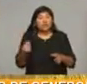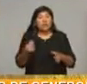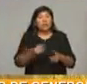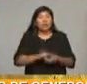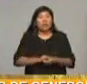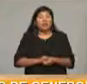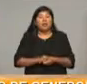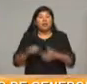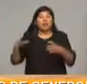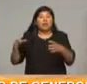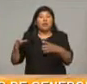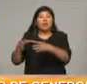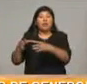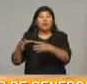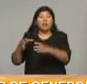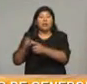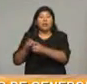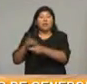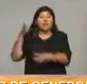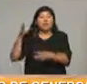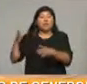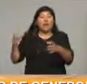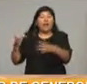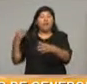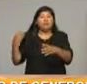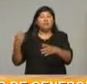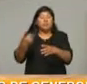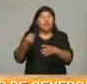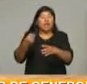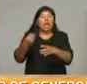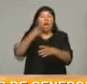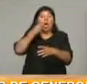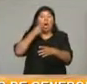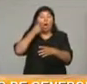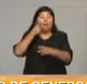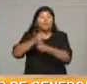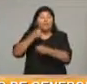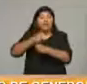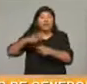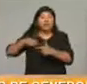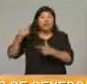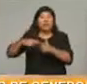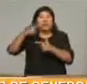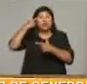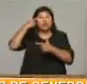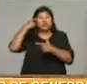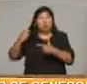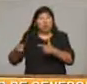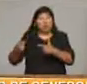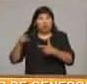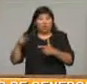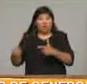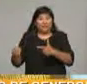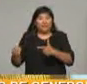fue un equipo conformado por trabajador social y un psicólogo que hacen la atención a hombres violentos